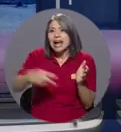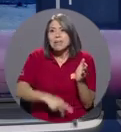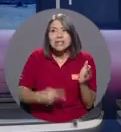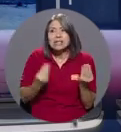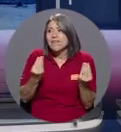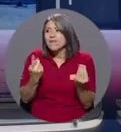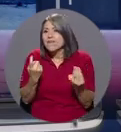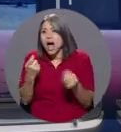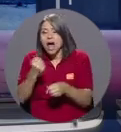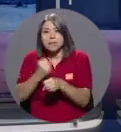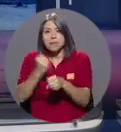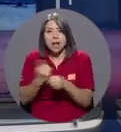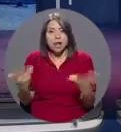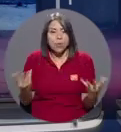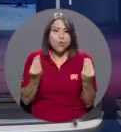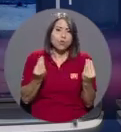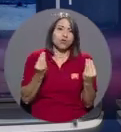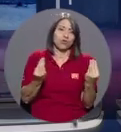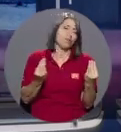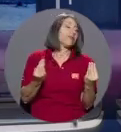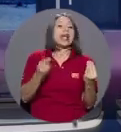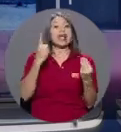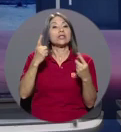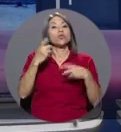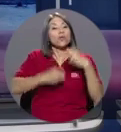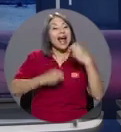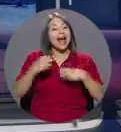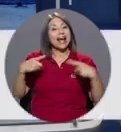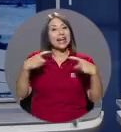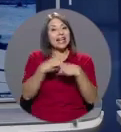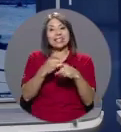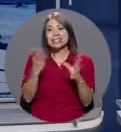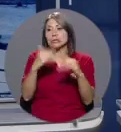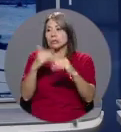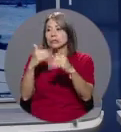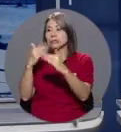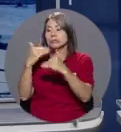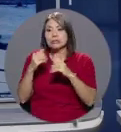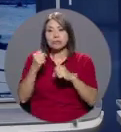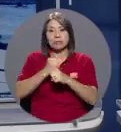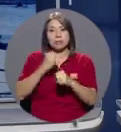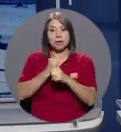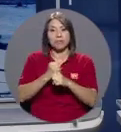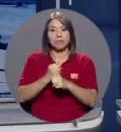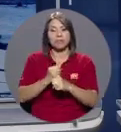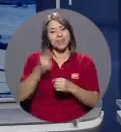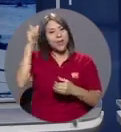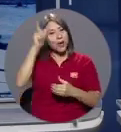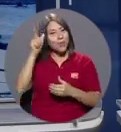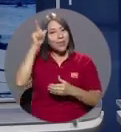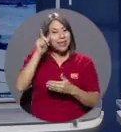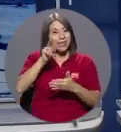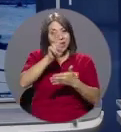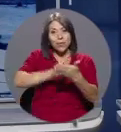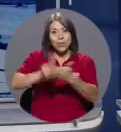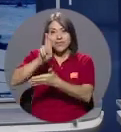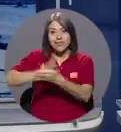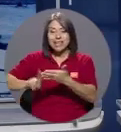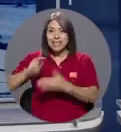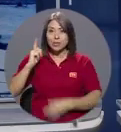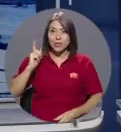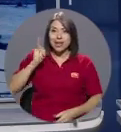en el país. El país tiene podríamos decir casi que es una crisis en términos de empleo y obviamente que las universidades